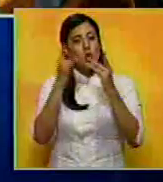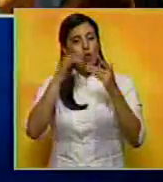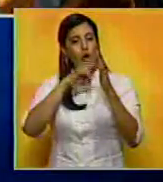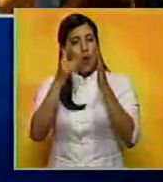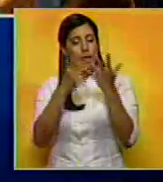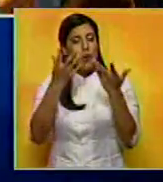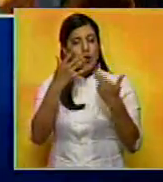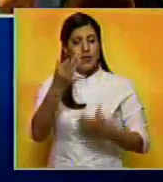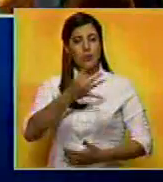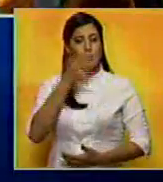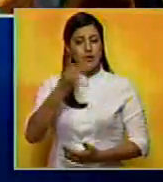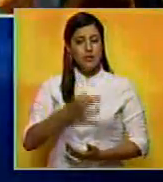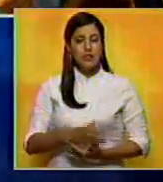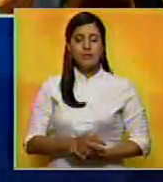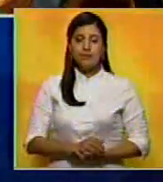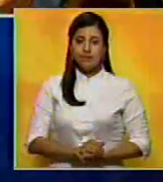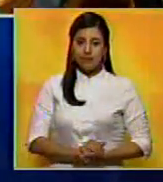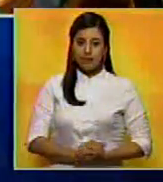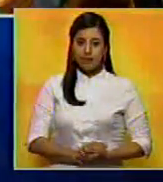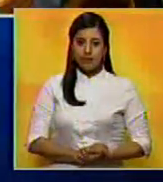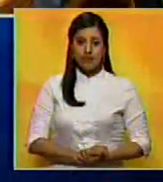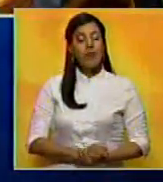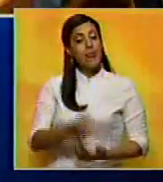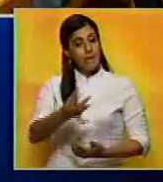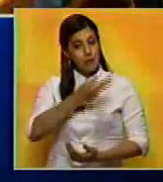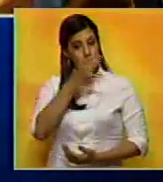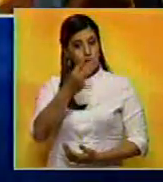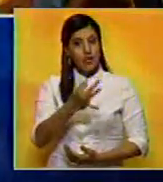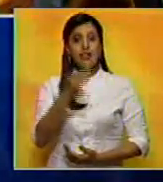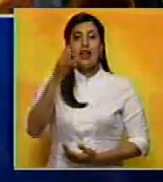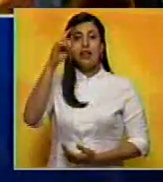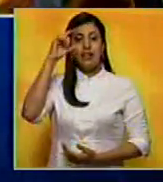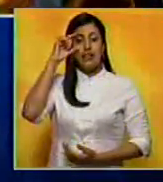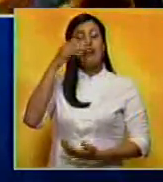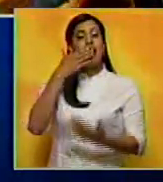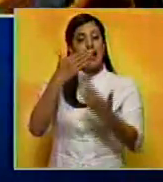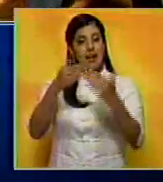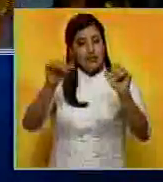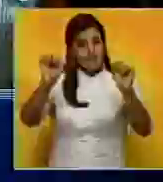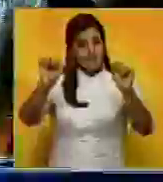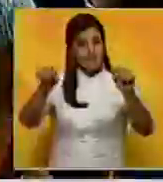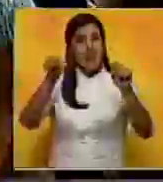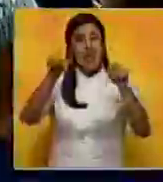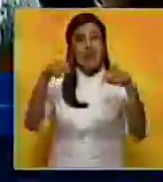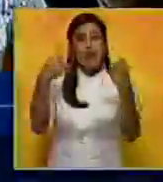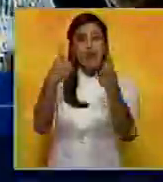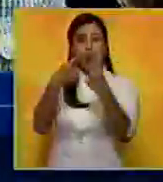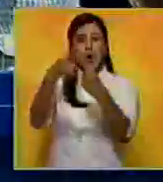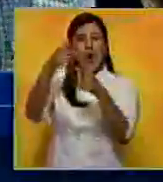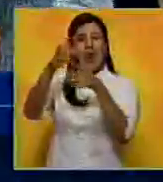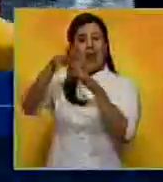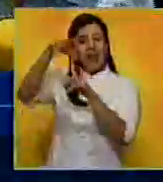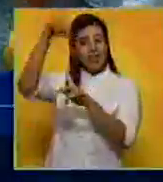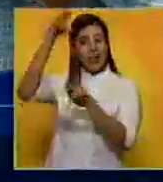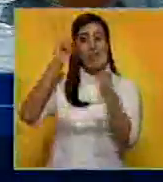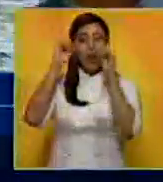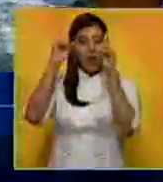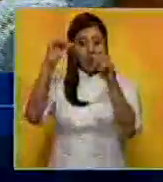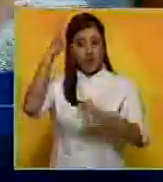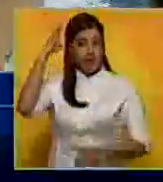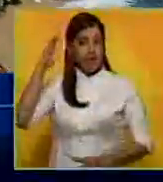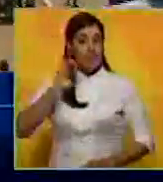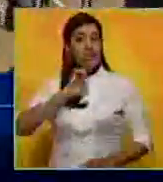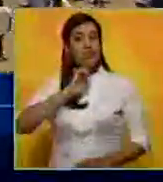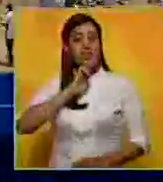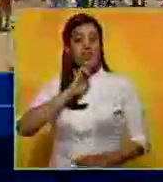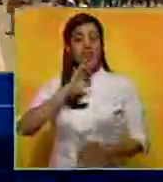detalles adelante lirio buenas tardes cuéntanos buenas tardes Néstor Gracias exactamente estamos acá en el distribuidor Altamira de la autopista Francisco